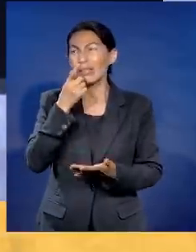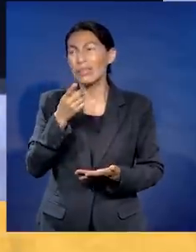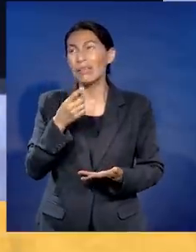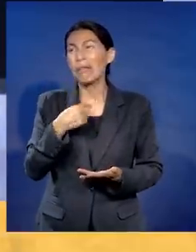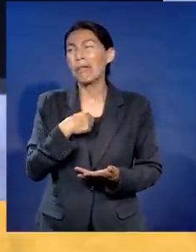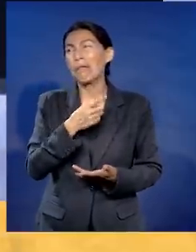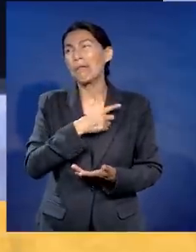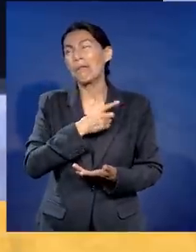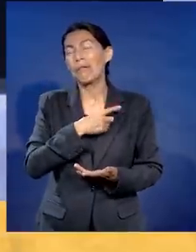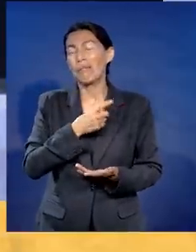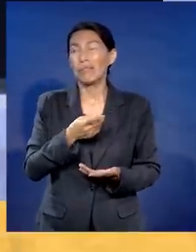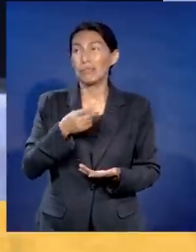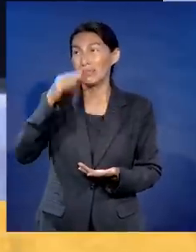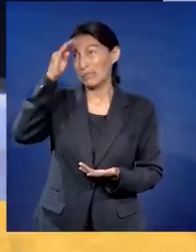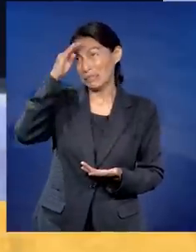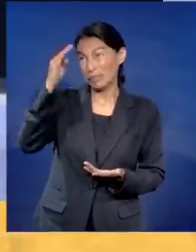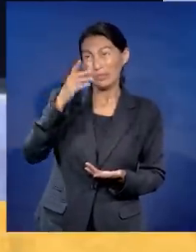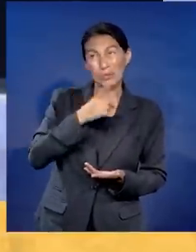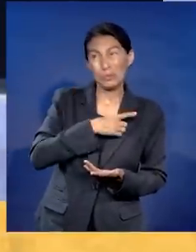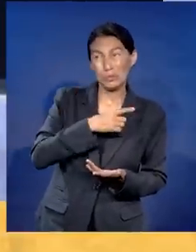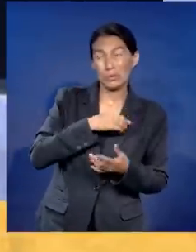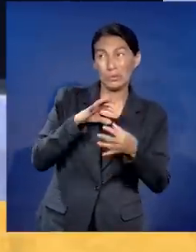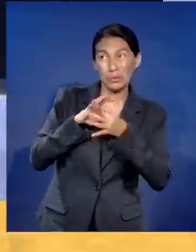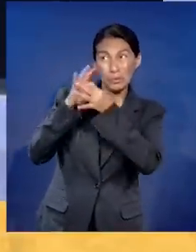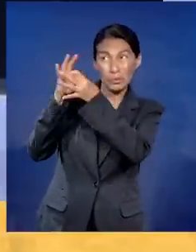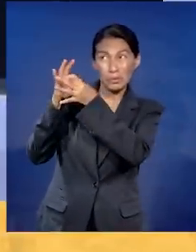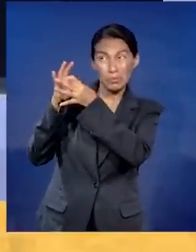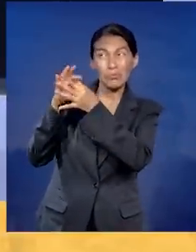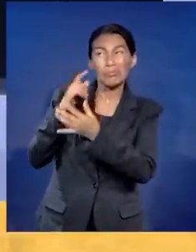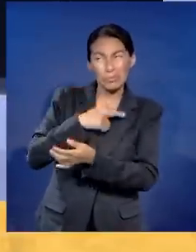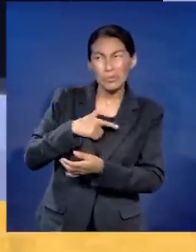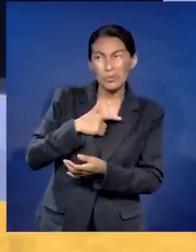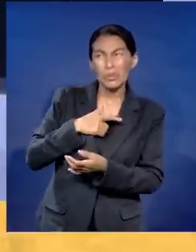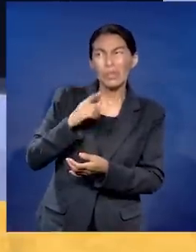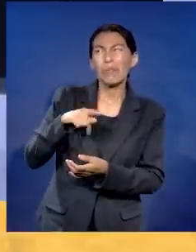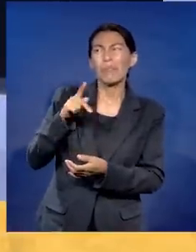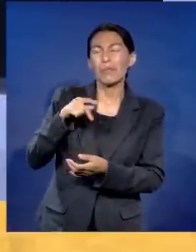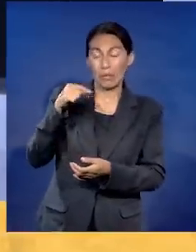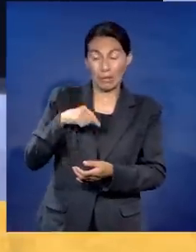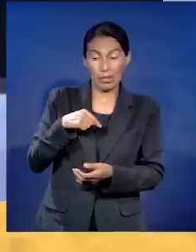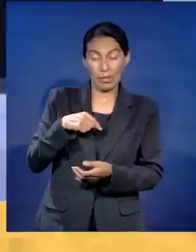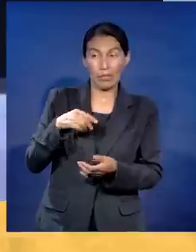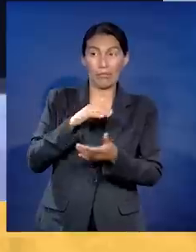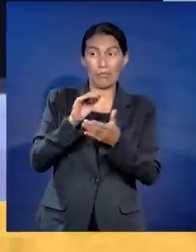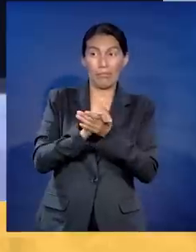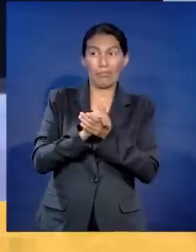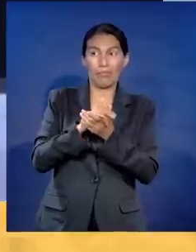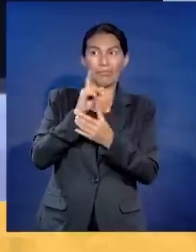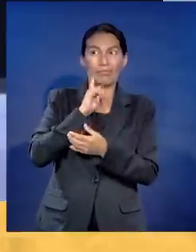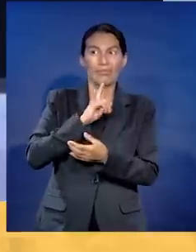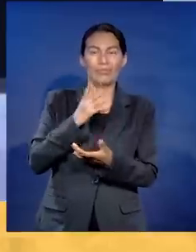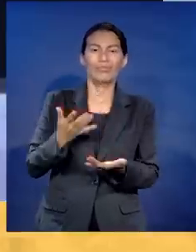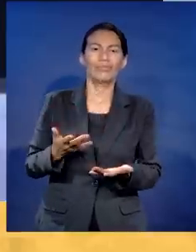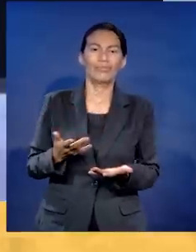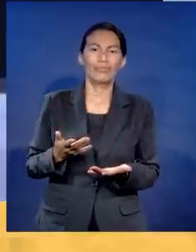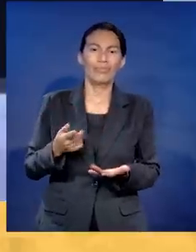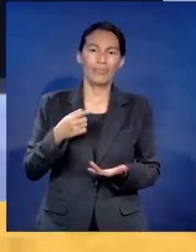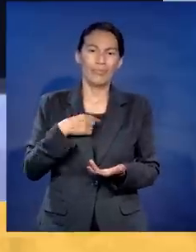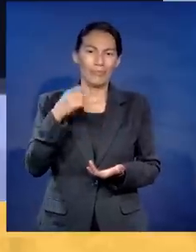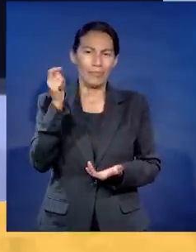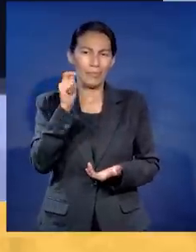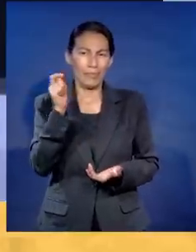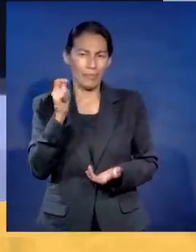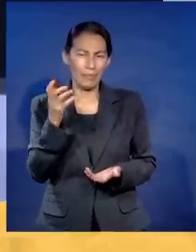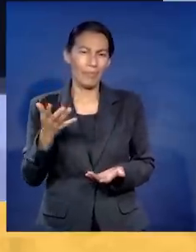decía, ando solo como un ejote. Señor, no es que no me guste solo andar contigo, pero qué bonito que aquí en la moto viniera mi